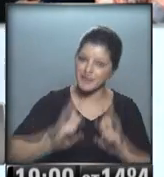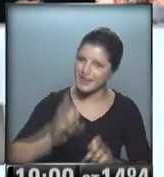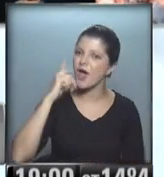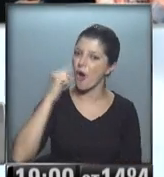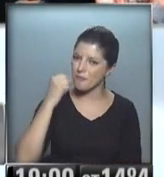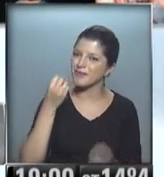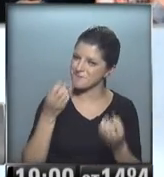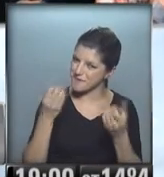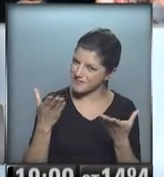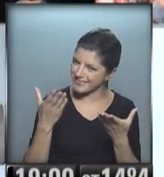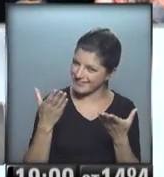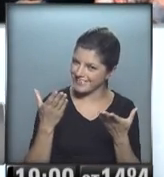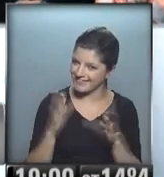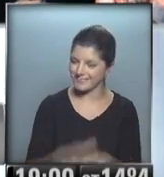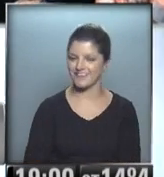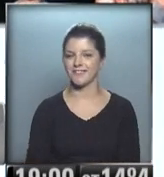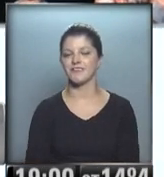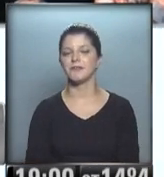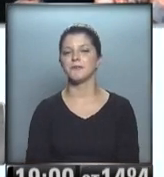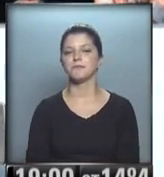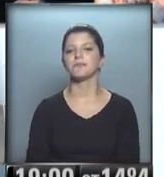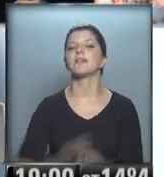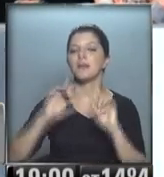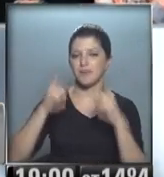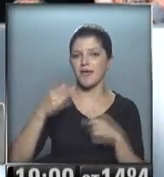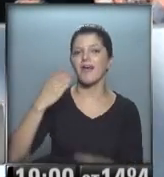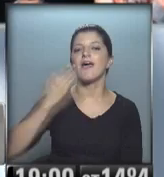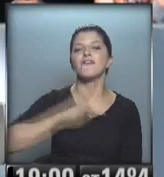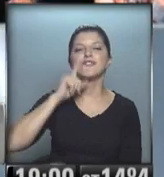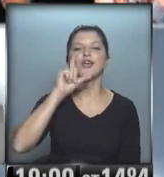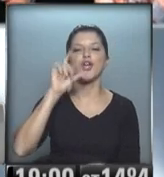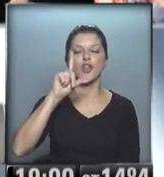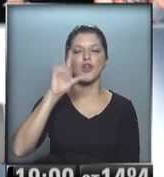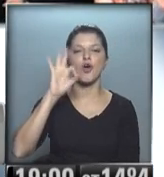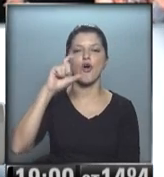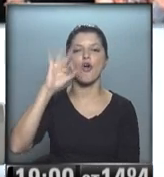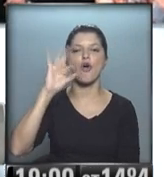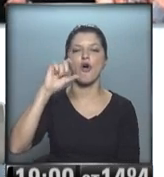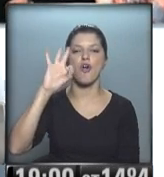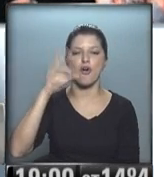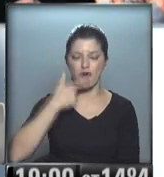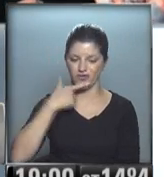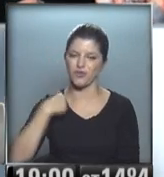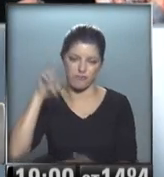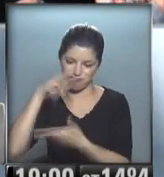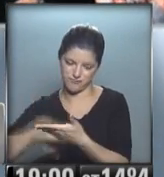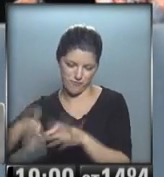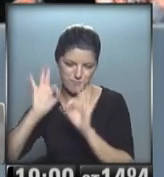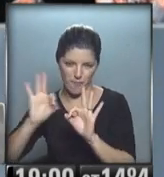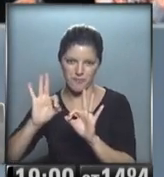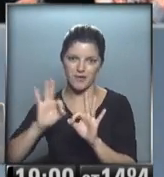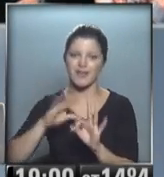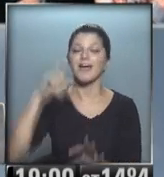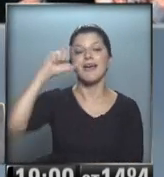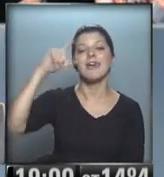también. Y también estafilococos. No, no, estuve leyendo todo lo que están investigando. Realmente sí. El estafilococo,